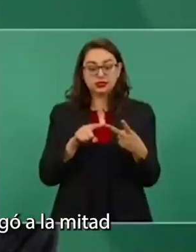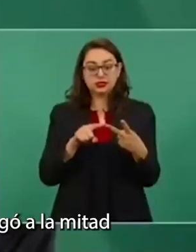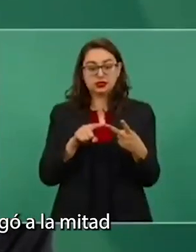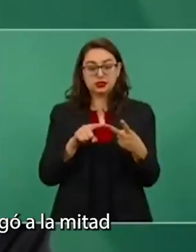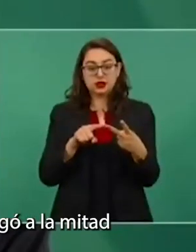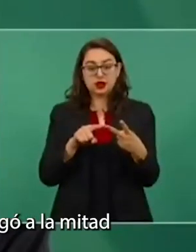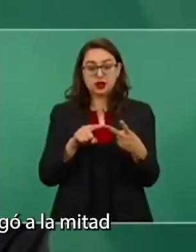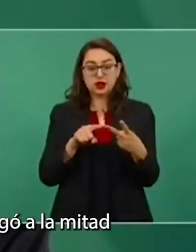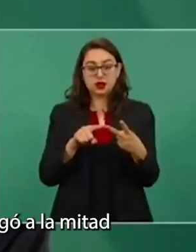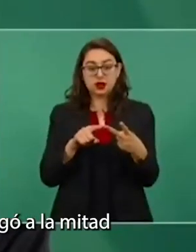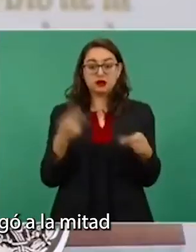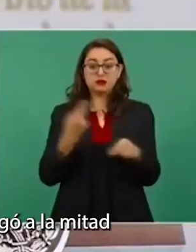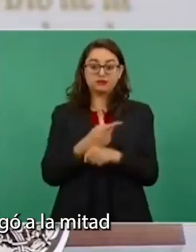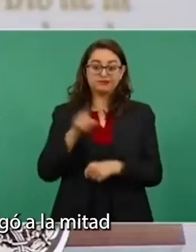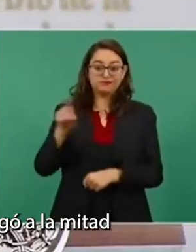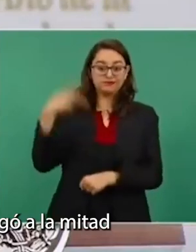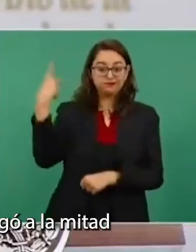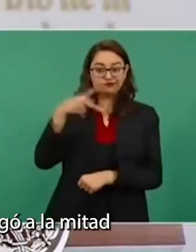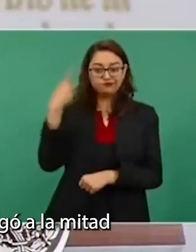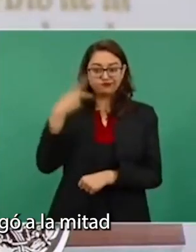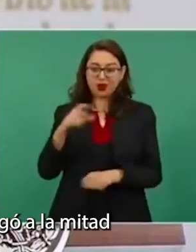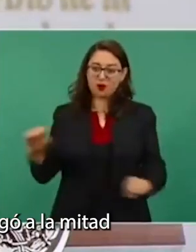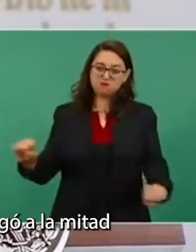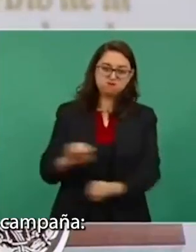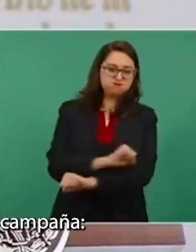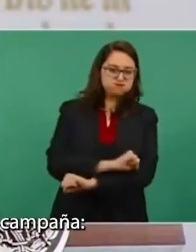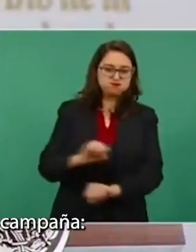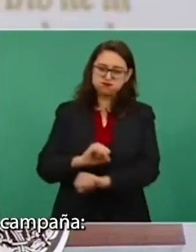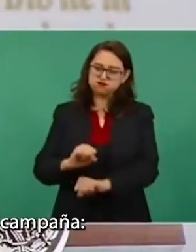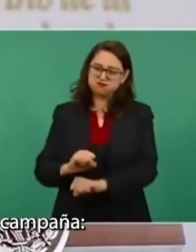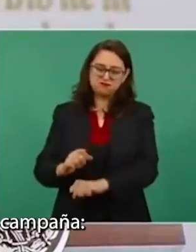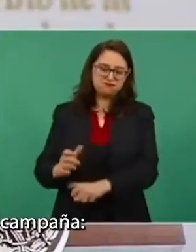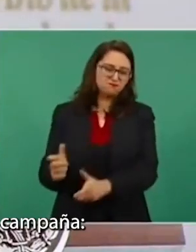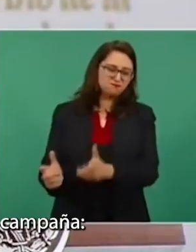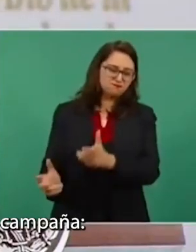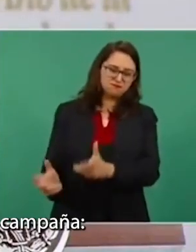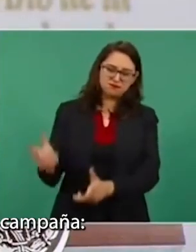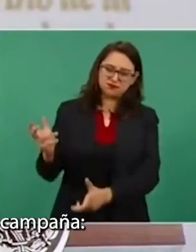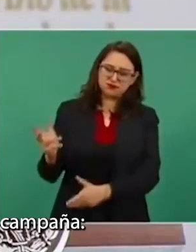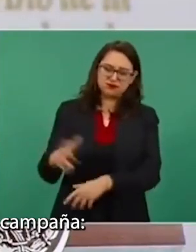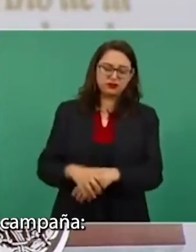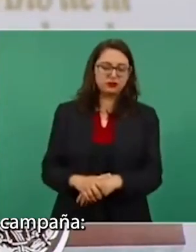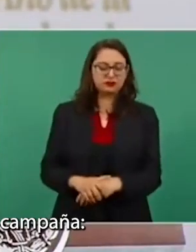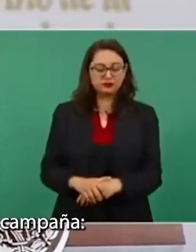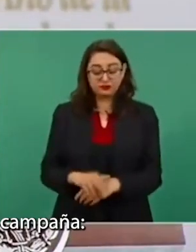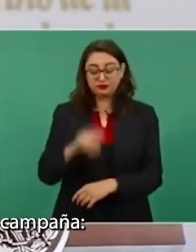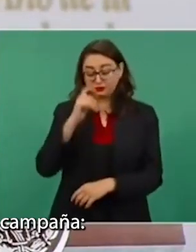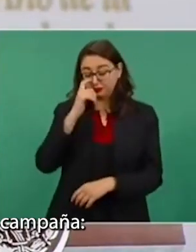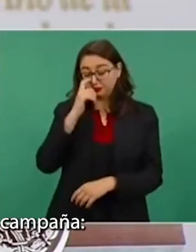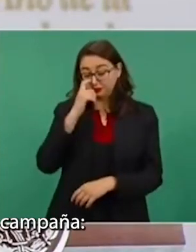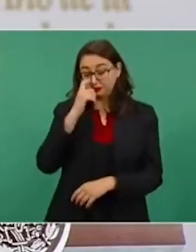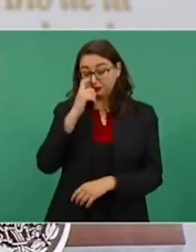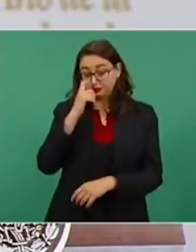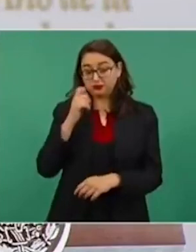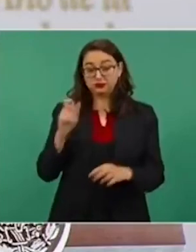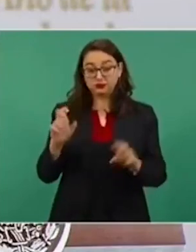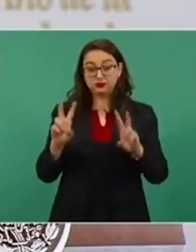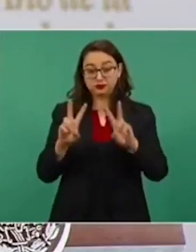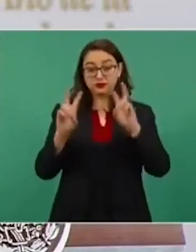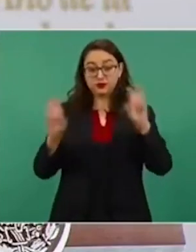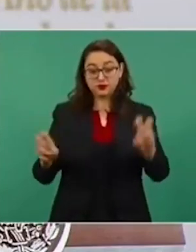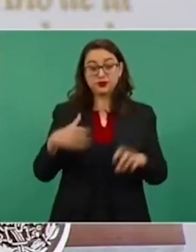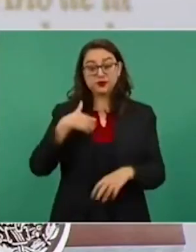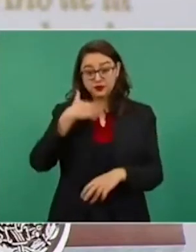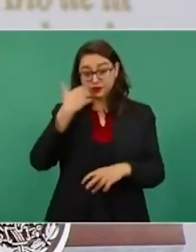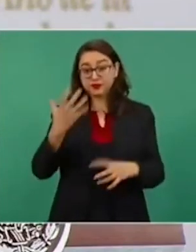El presidente de la República, Andrés Manuel López Obrador, llegó a la mitad de su administración sin cumplir dos principales promesas de campaña: reducir